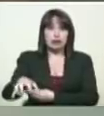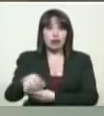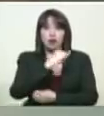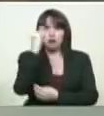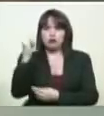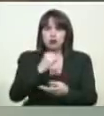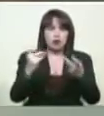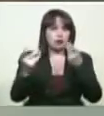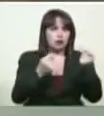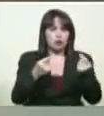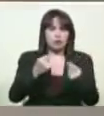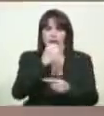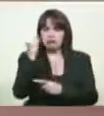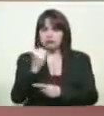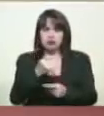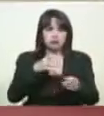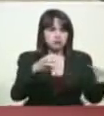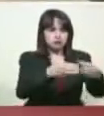personas económicas